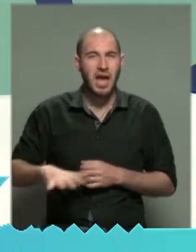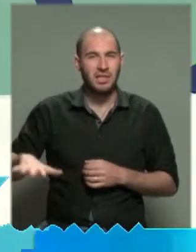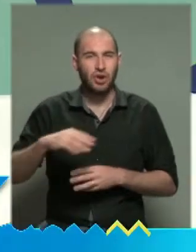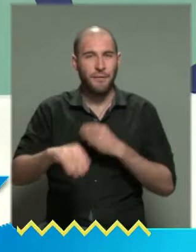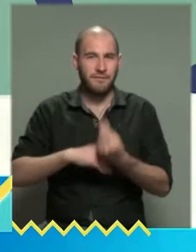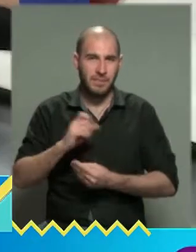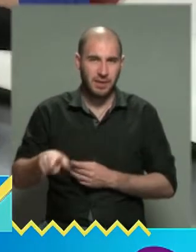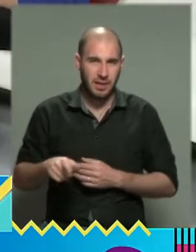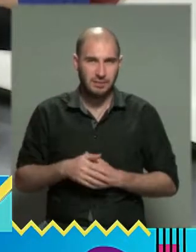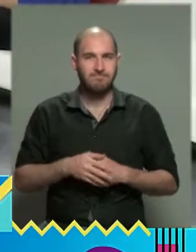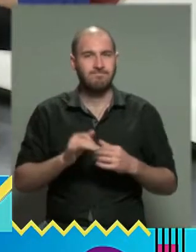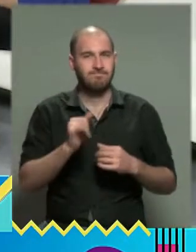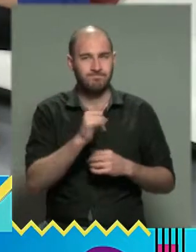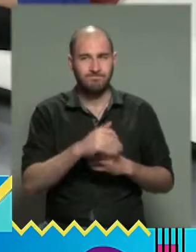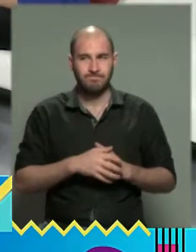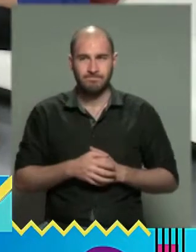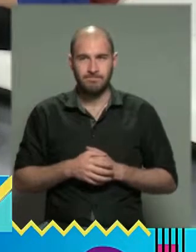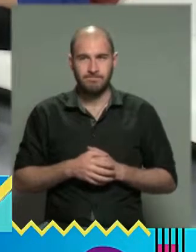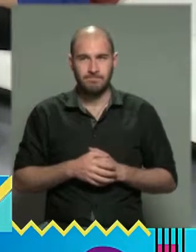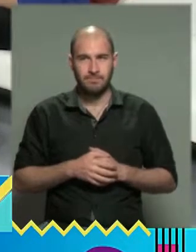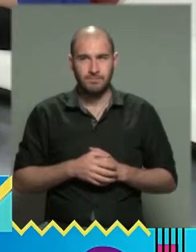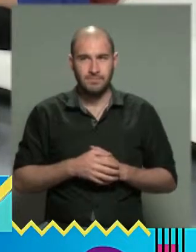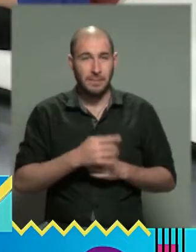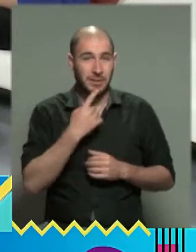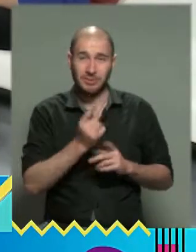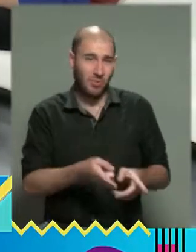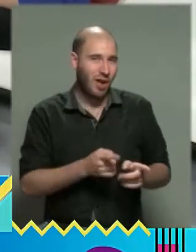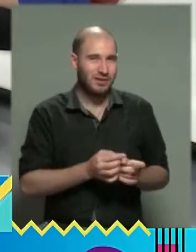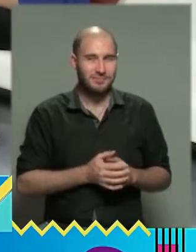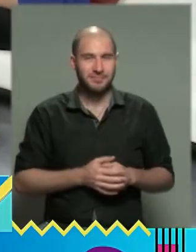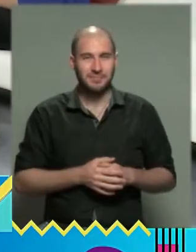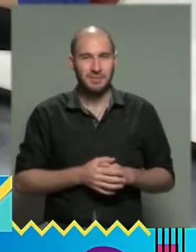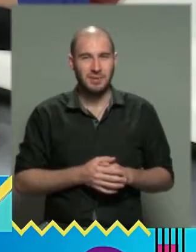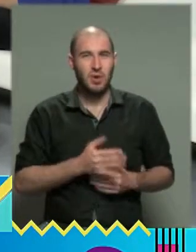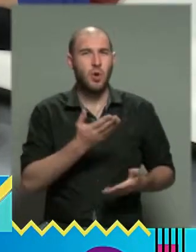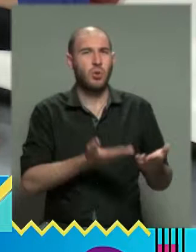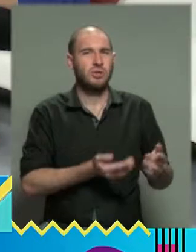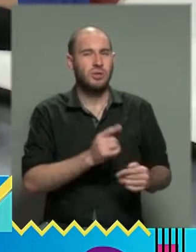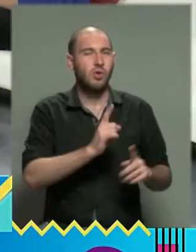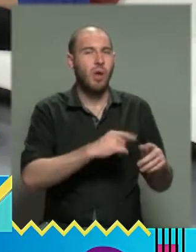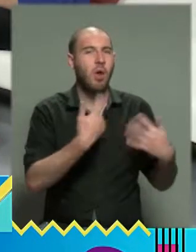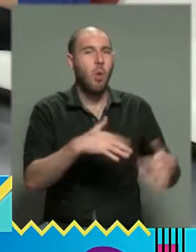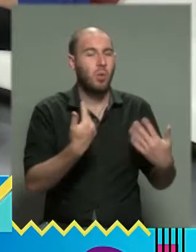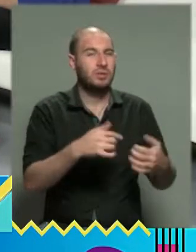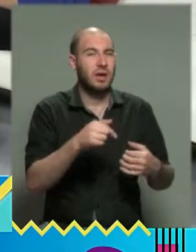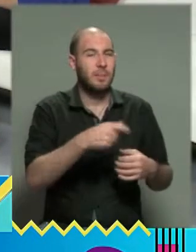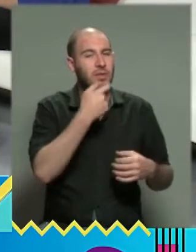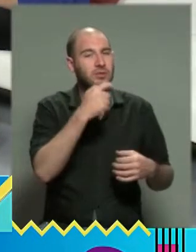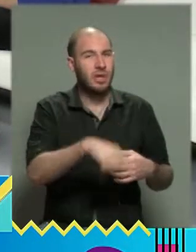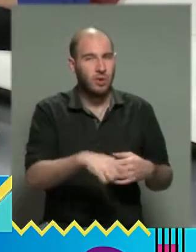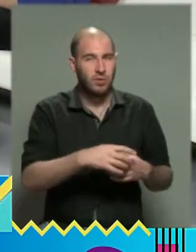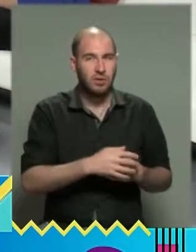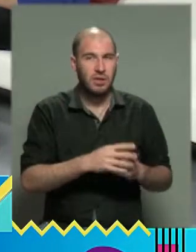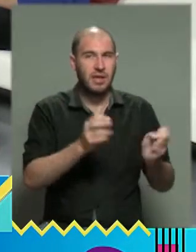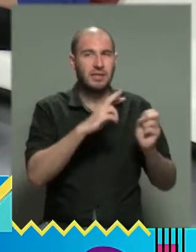de la familia. Seguro. La misma pregunta. ¿Qué injusticia? ¿Cuál sería la urgencia que tenga Mendoza hoy